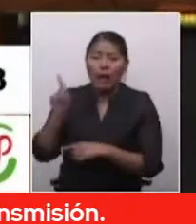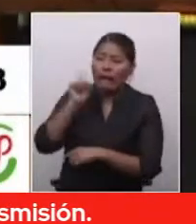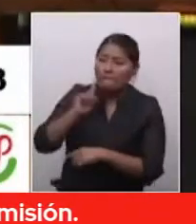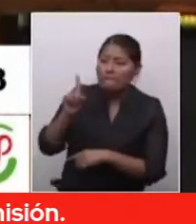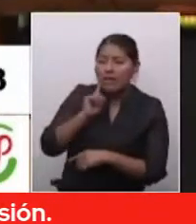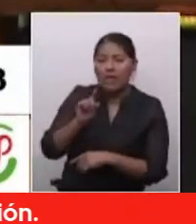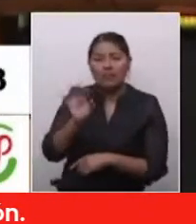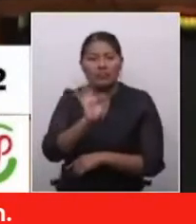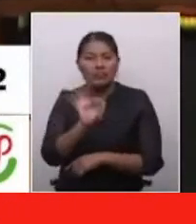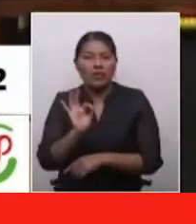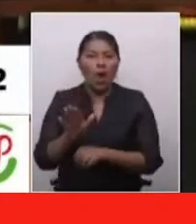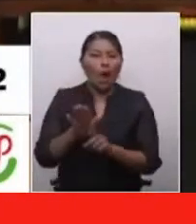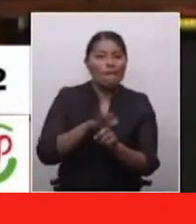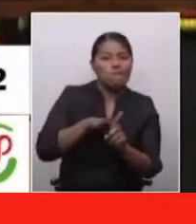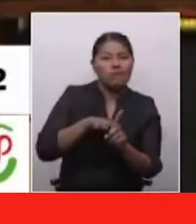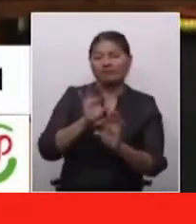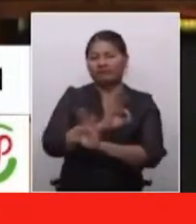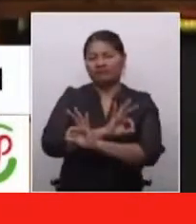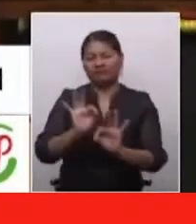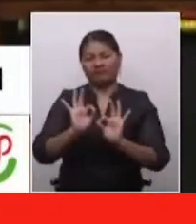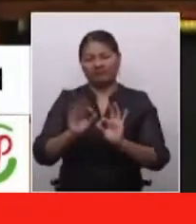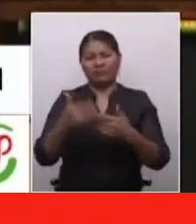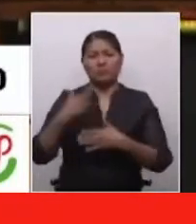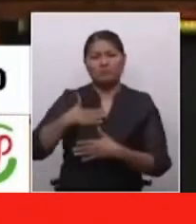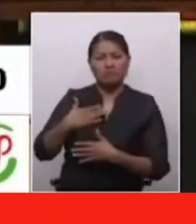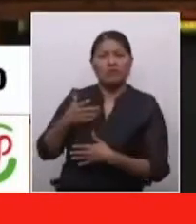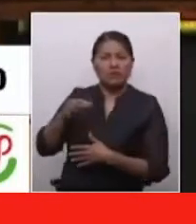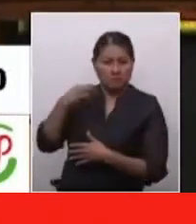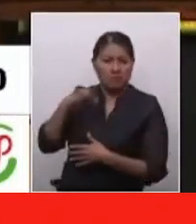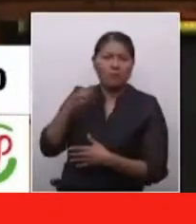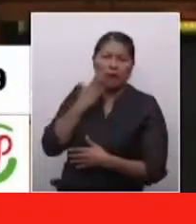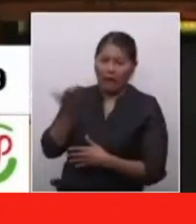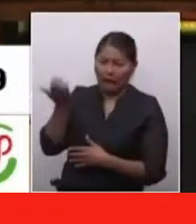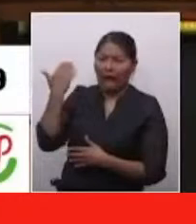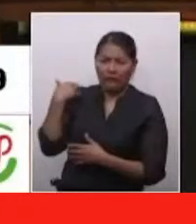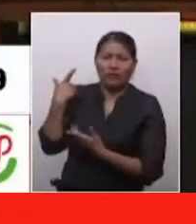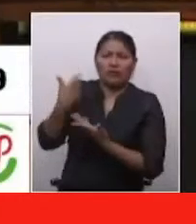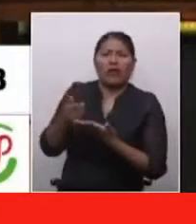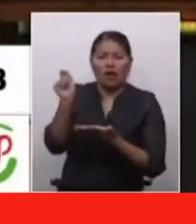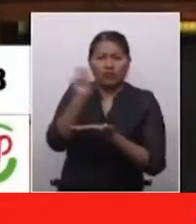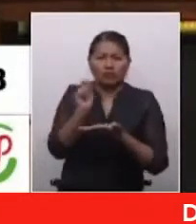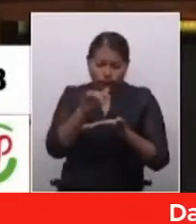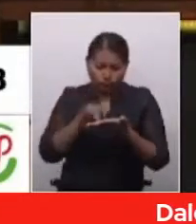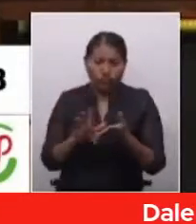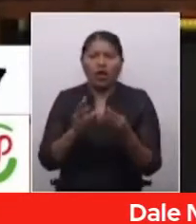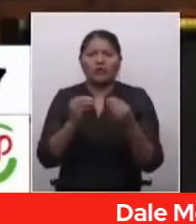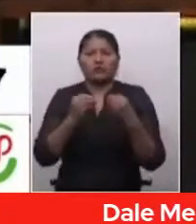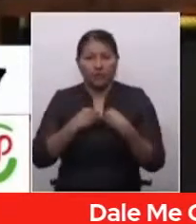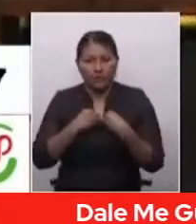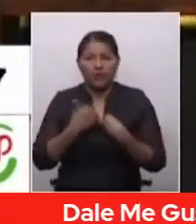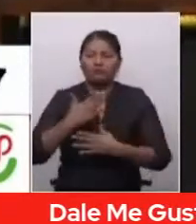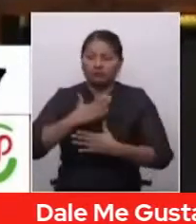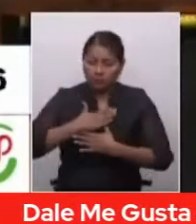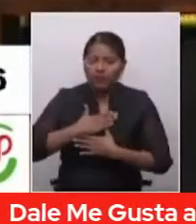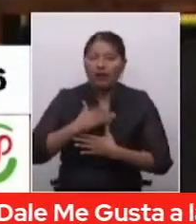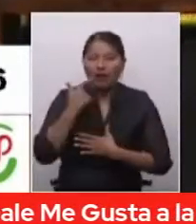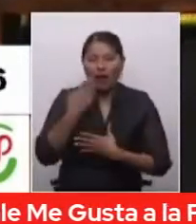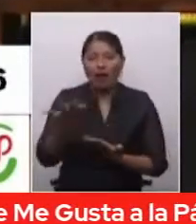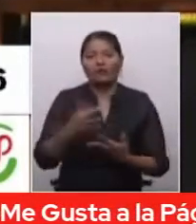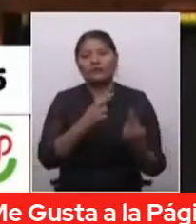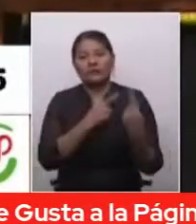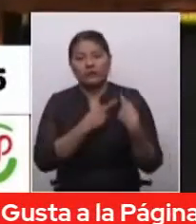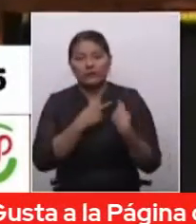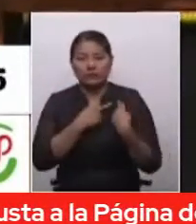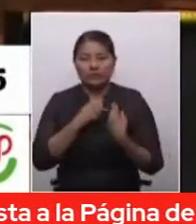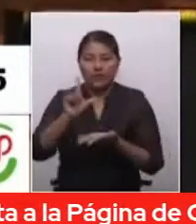fue periodista y escritor, el autor del Mundo es Ancho y Ajeno, Ciro Alegría, y siento por el periodismo, sobre todo el de investigación, un enorme